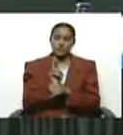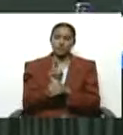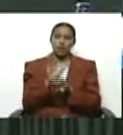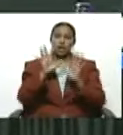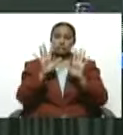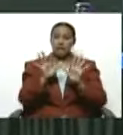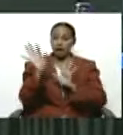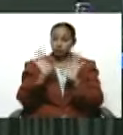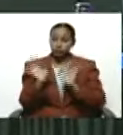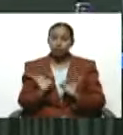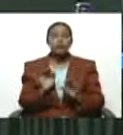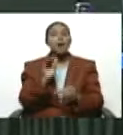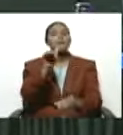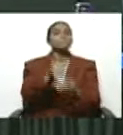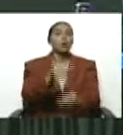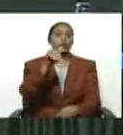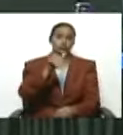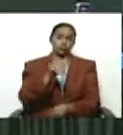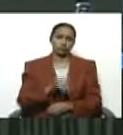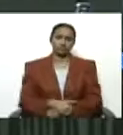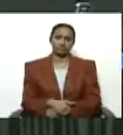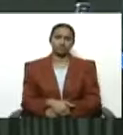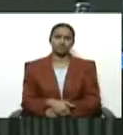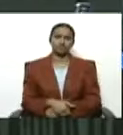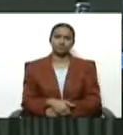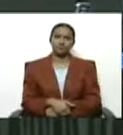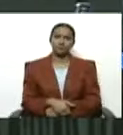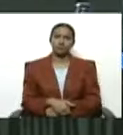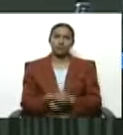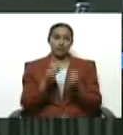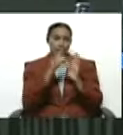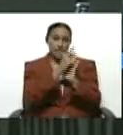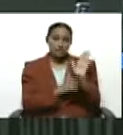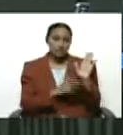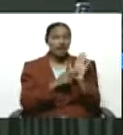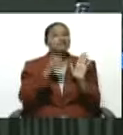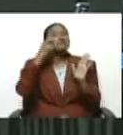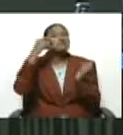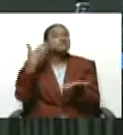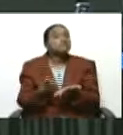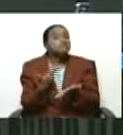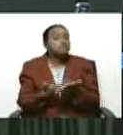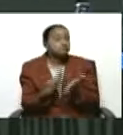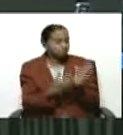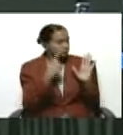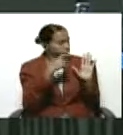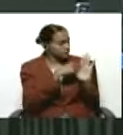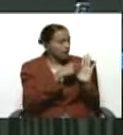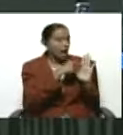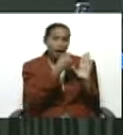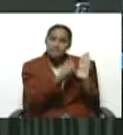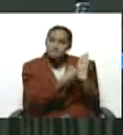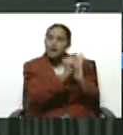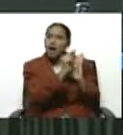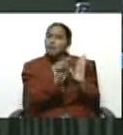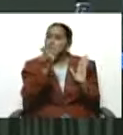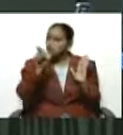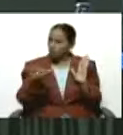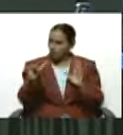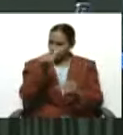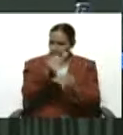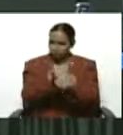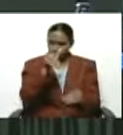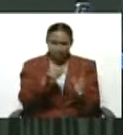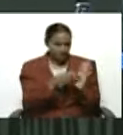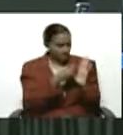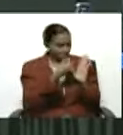garantizar que cada uno de los que estén allí anotados vayan a votar, pero no es a votar, no, yo ejercí el derecho, no,